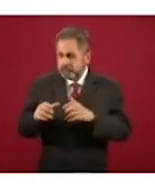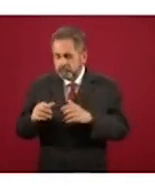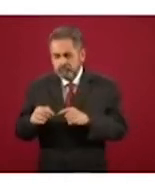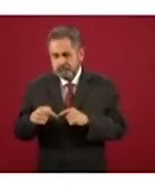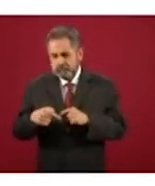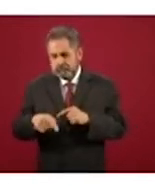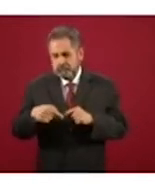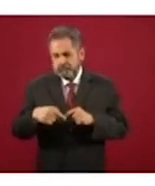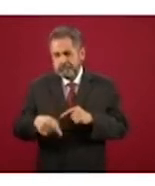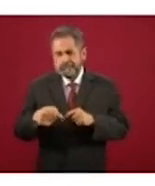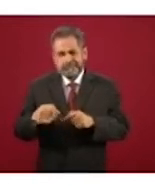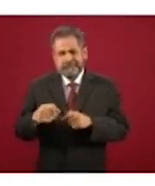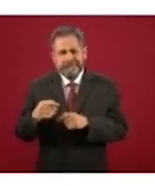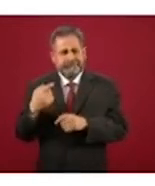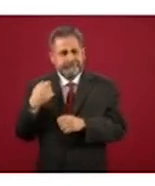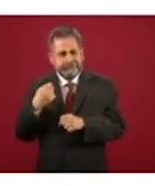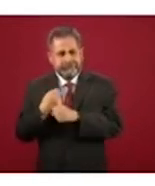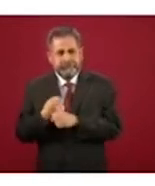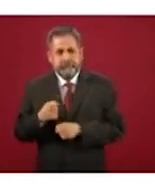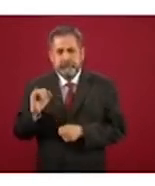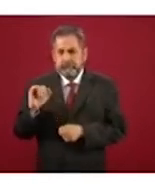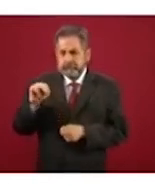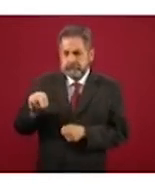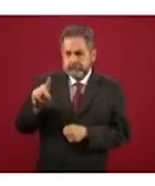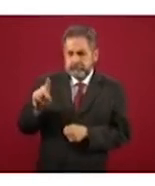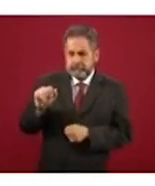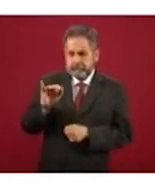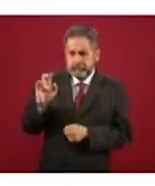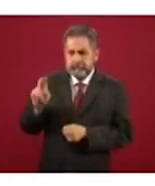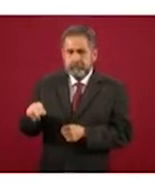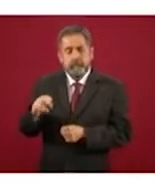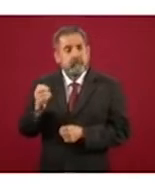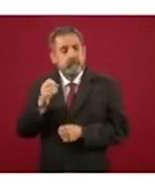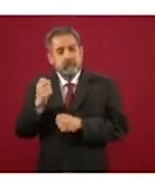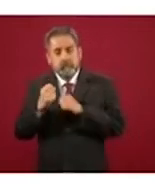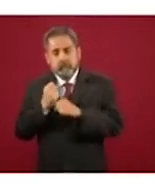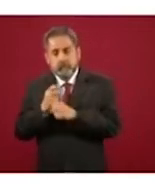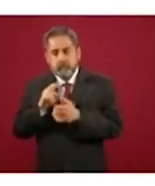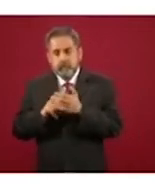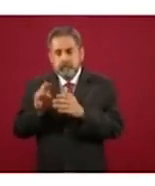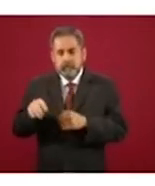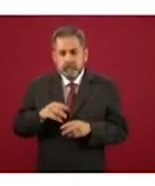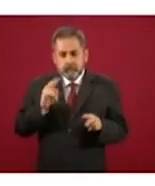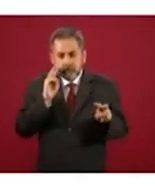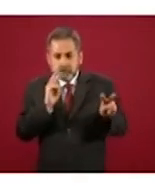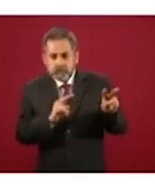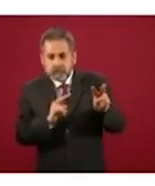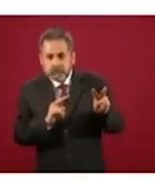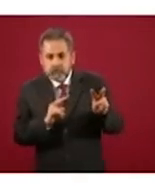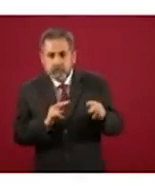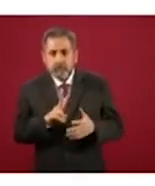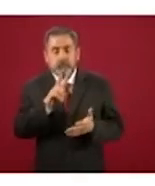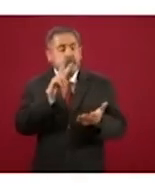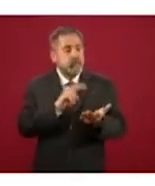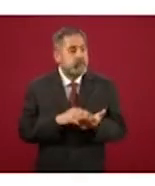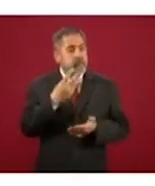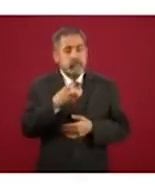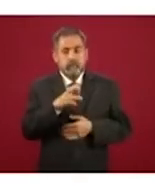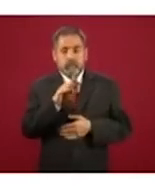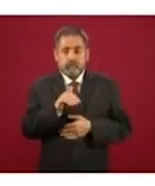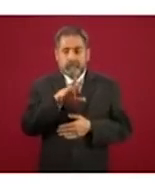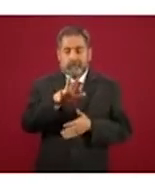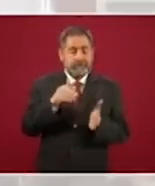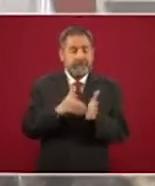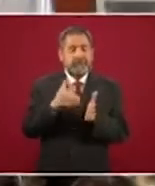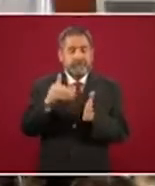del año, realizamos un avalúo con el Indavin en octubre de 2019 y este fue de 2.397 millones